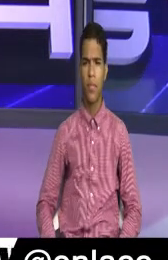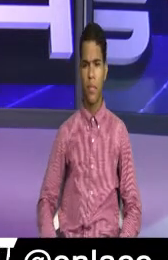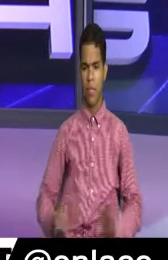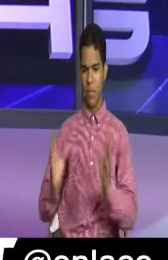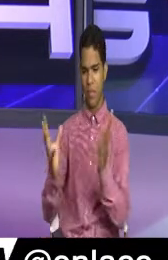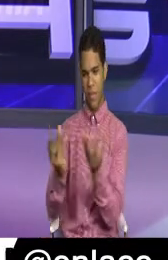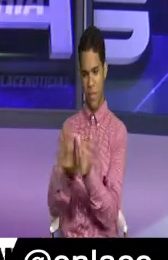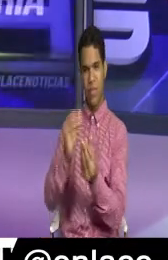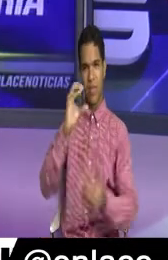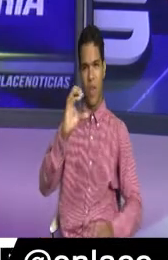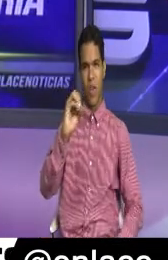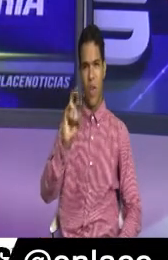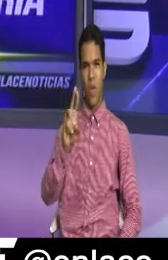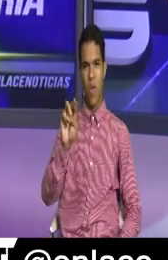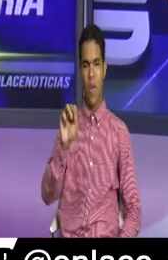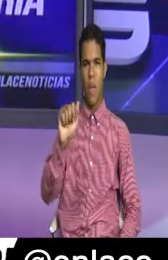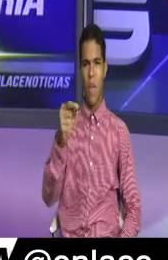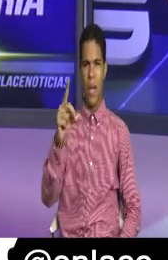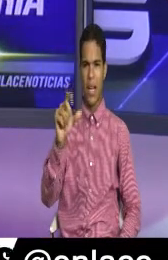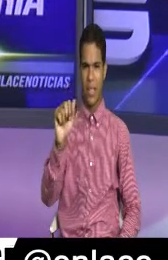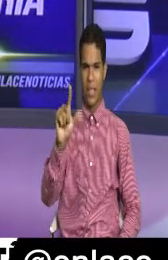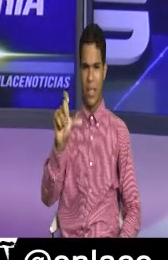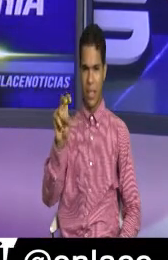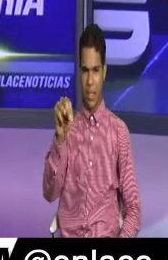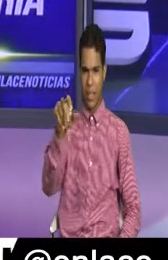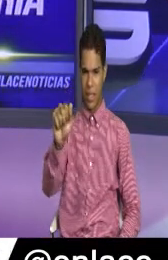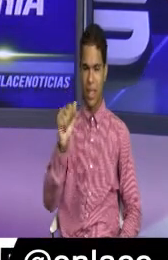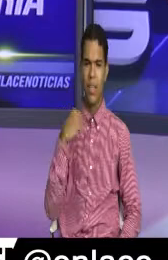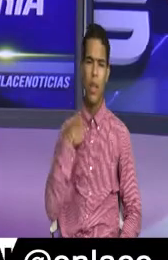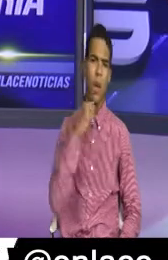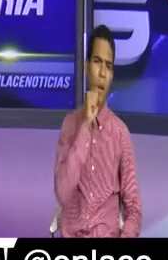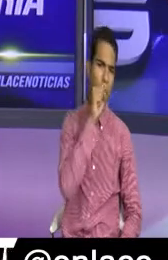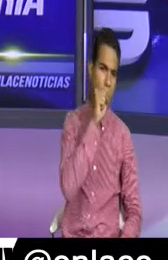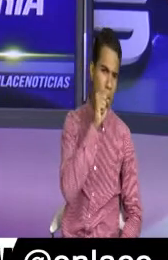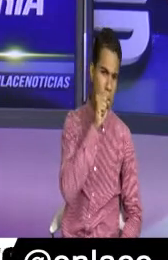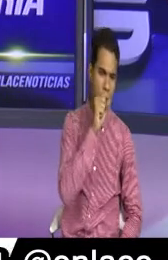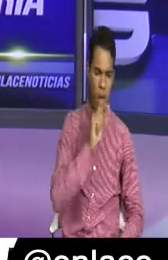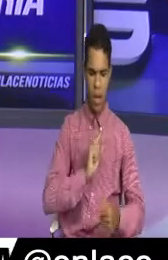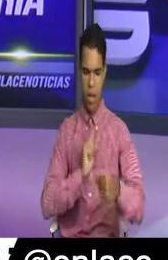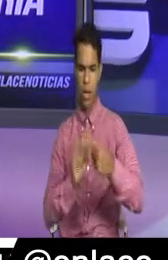fue adjudicada interventoría a dragado entre Barrancabermeja y Pinillos.